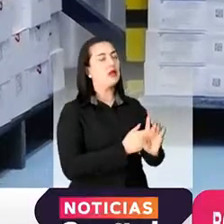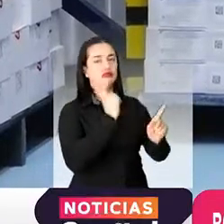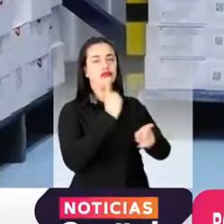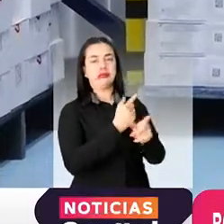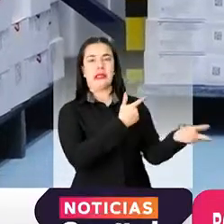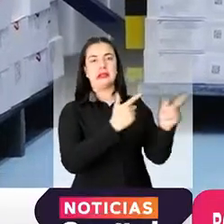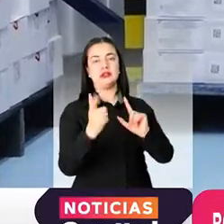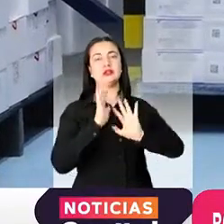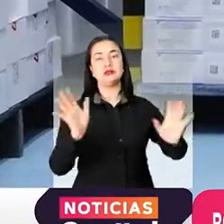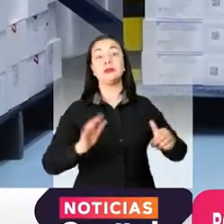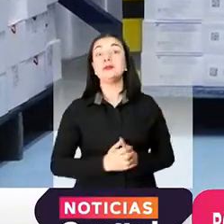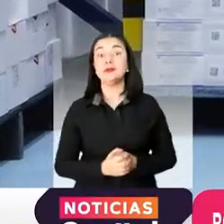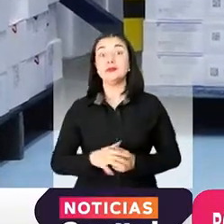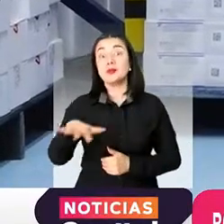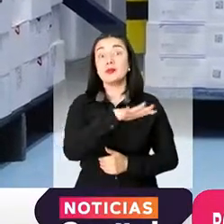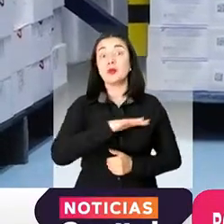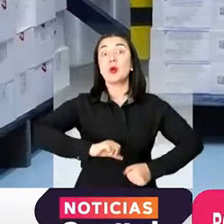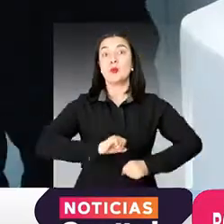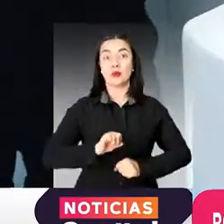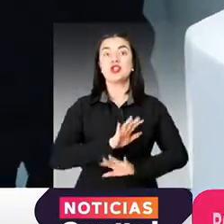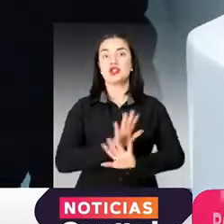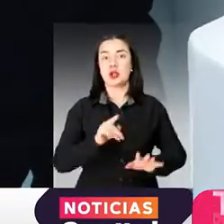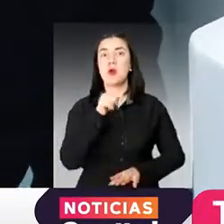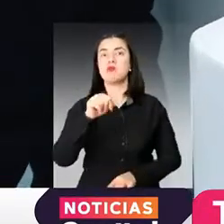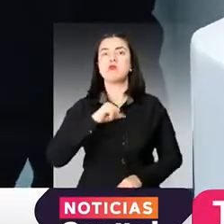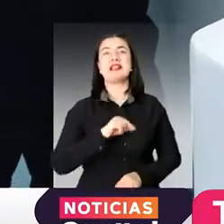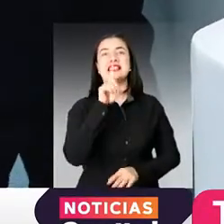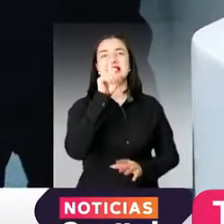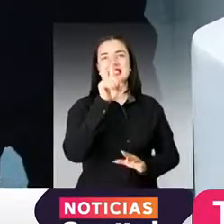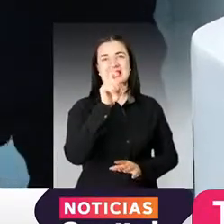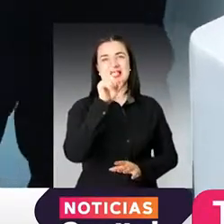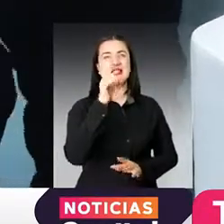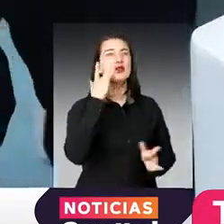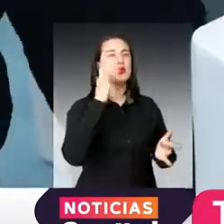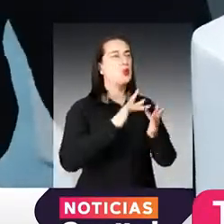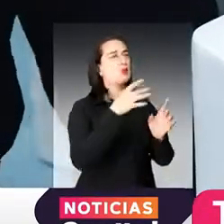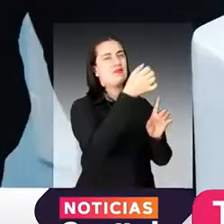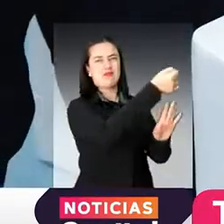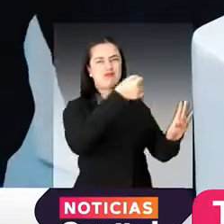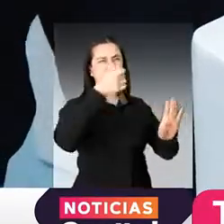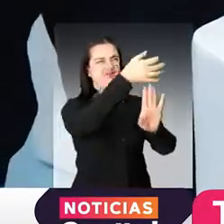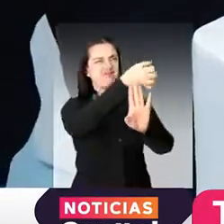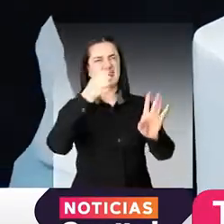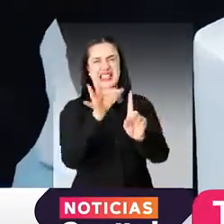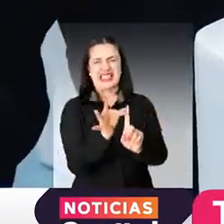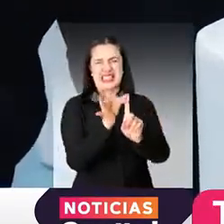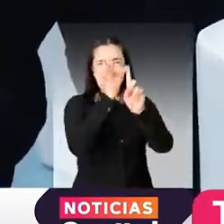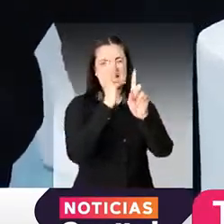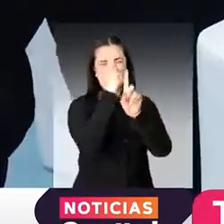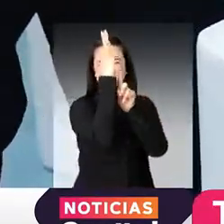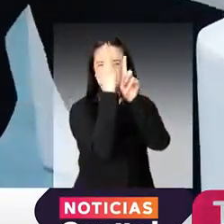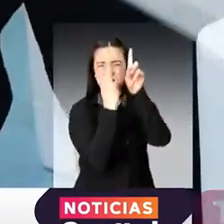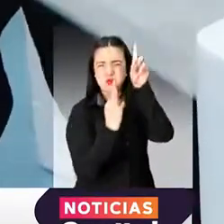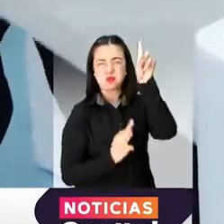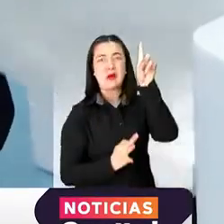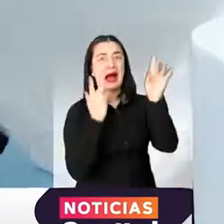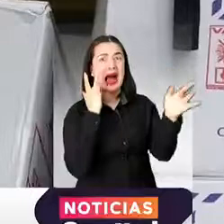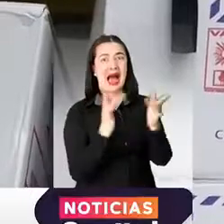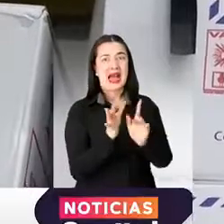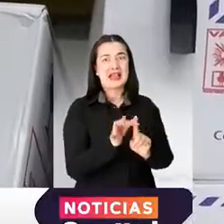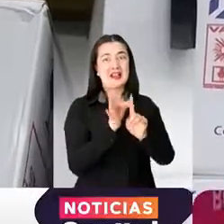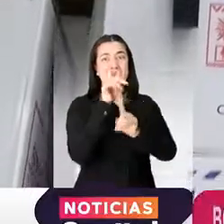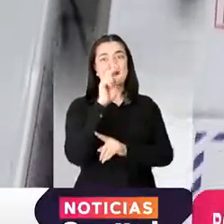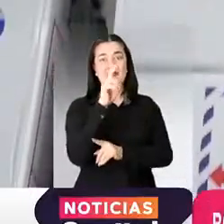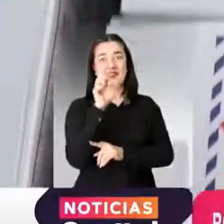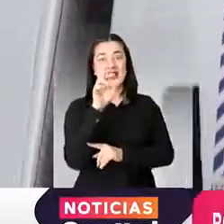la capital del país ya tiene 6 ultra congeladores los cuales son fundamentales para mantener la vacuna de facer que necesita una refrigeración de